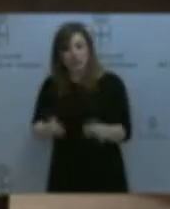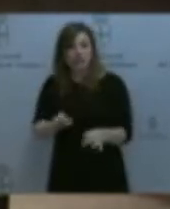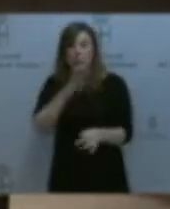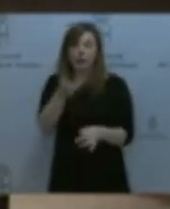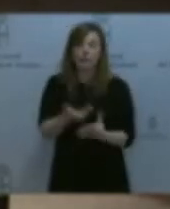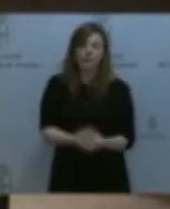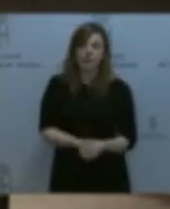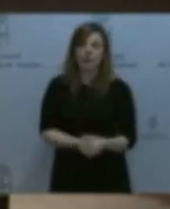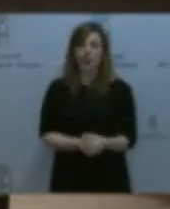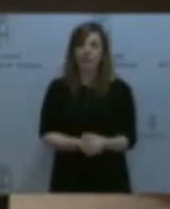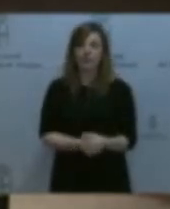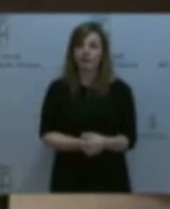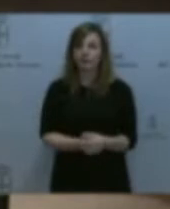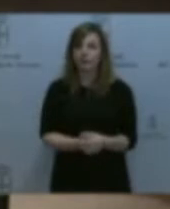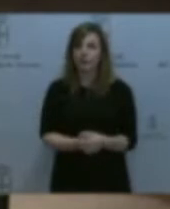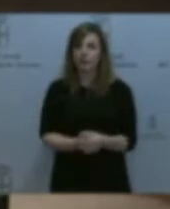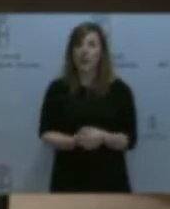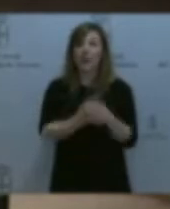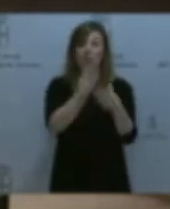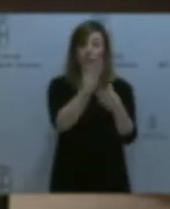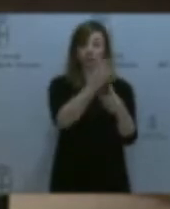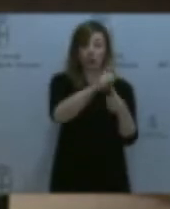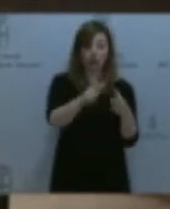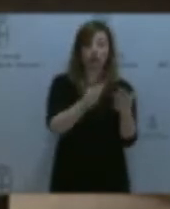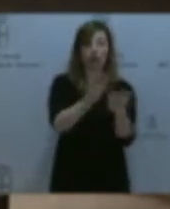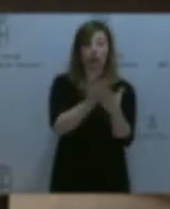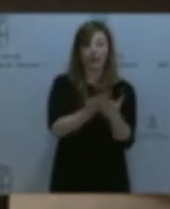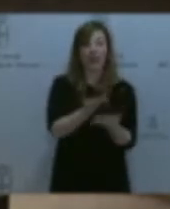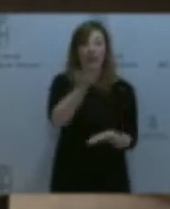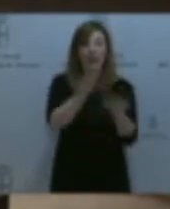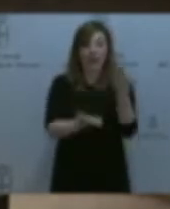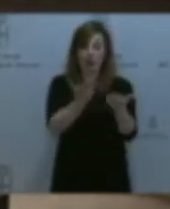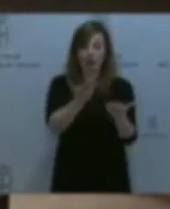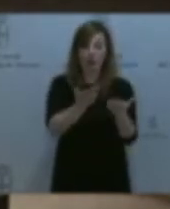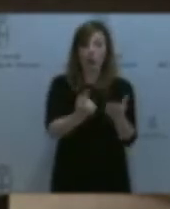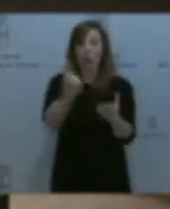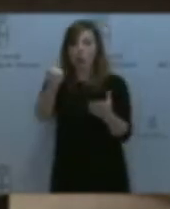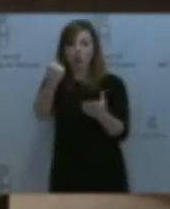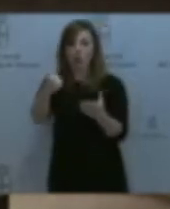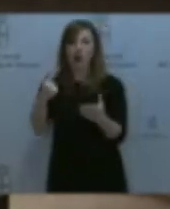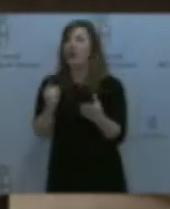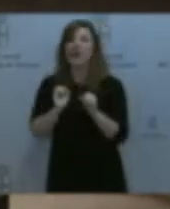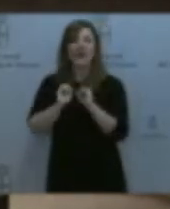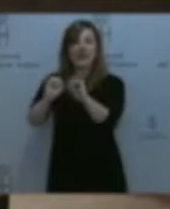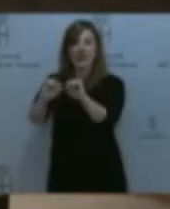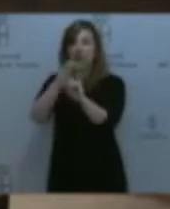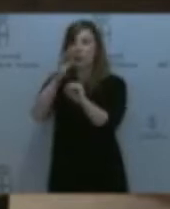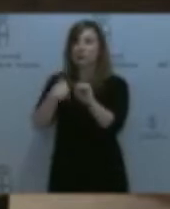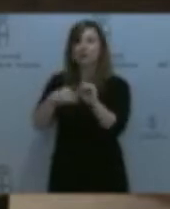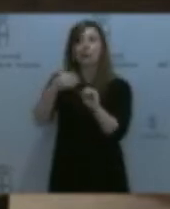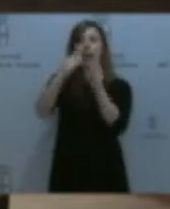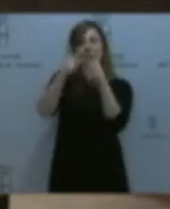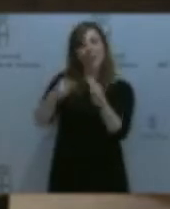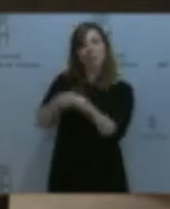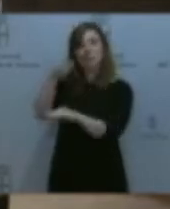con que 1 de cada 4 personas que solicita la evaluación le es rechazada por una aplicación estricta del baremo. Nos encontramos que